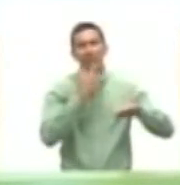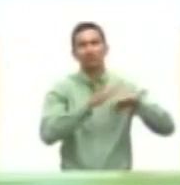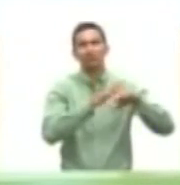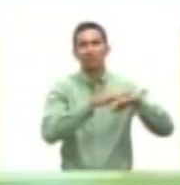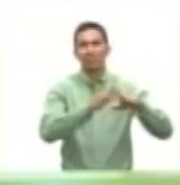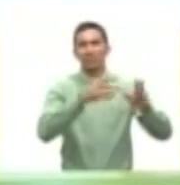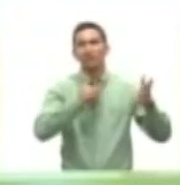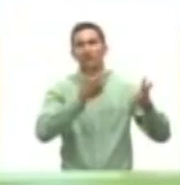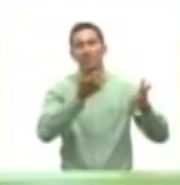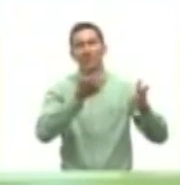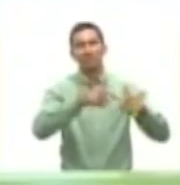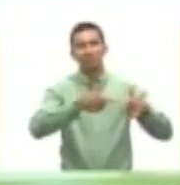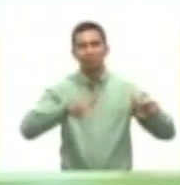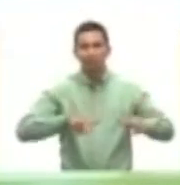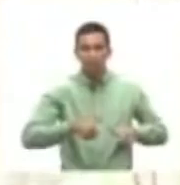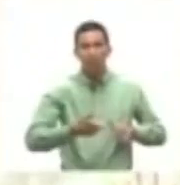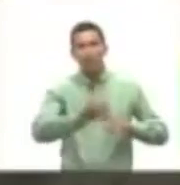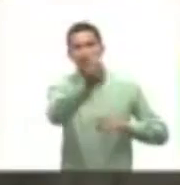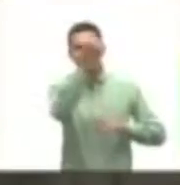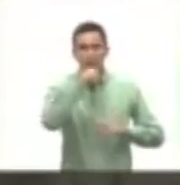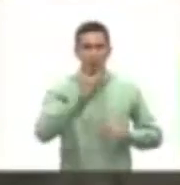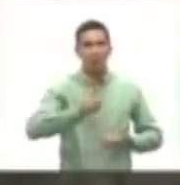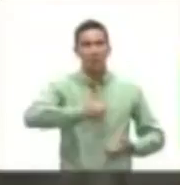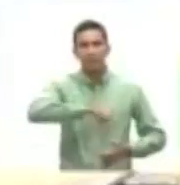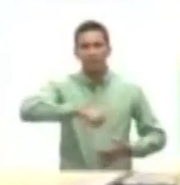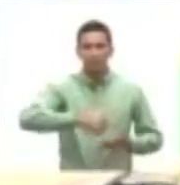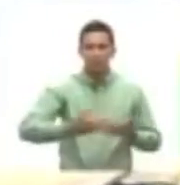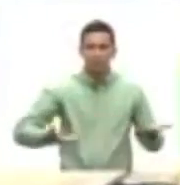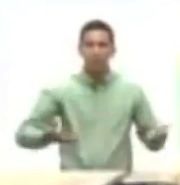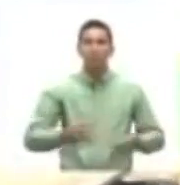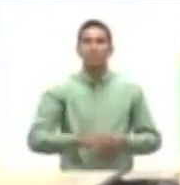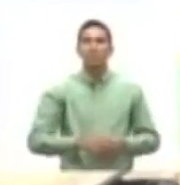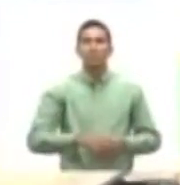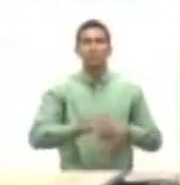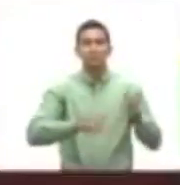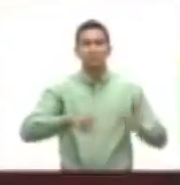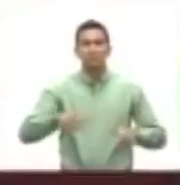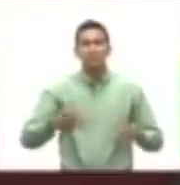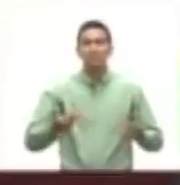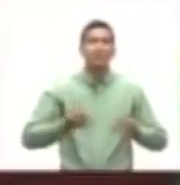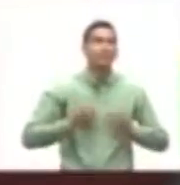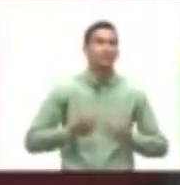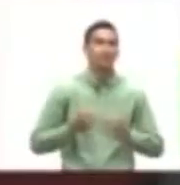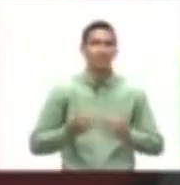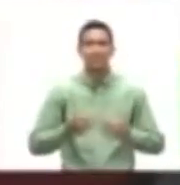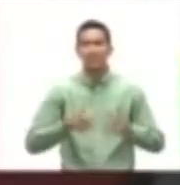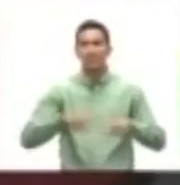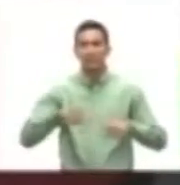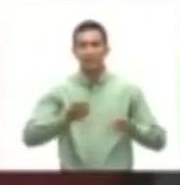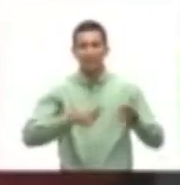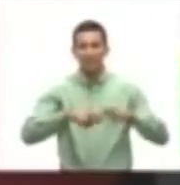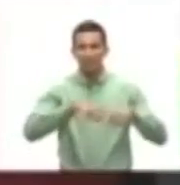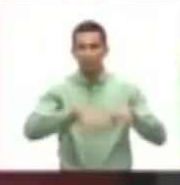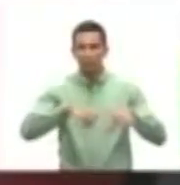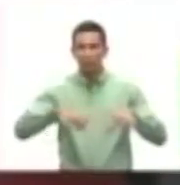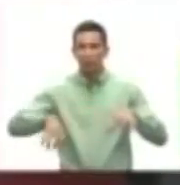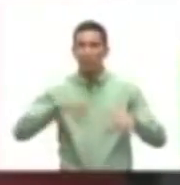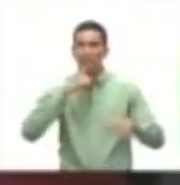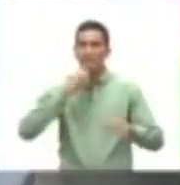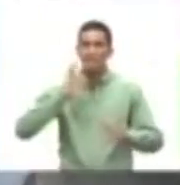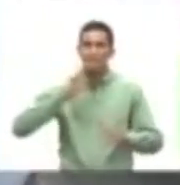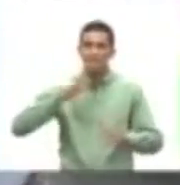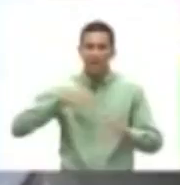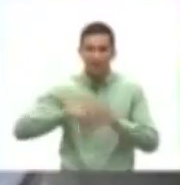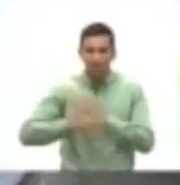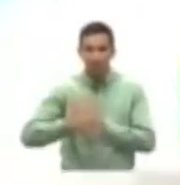se han vulnerado sus derechos. Desesperados. Así encontramos a los vendedores de los puestos de los mercados públicos